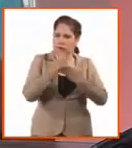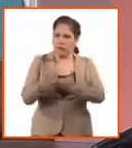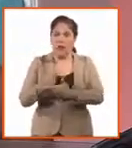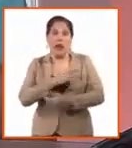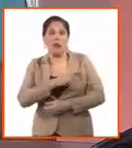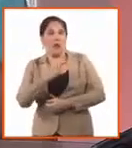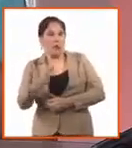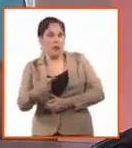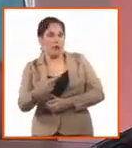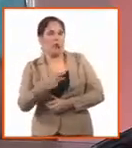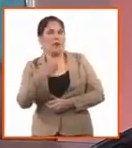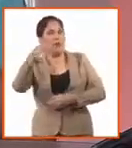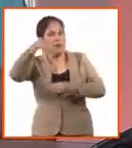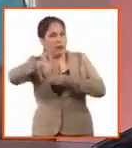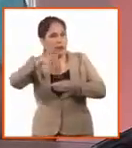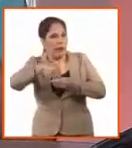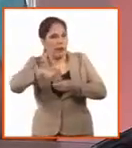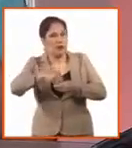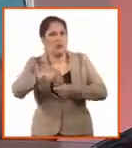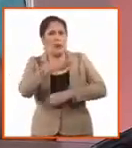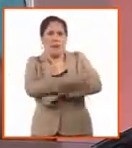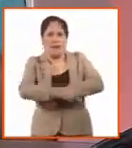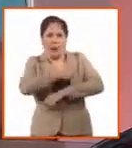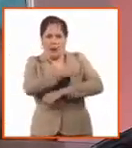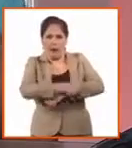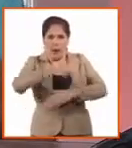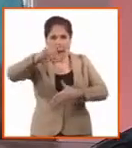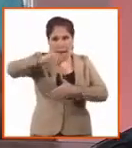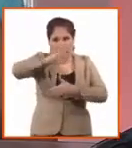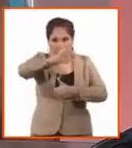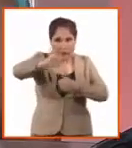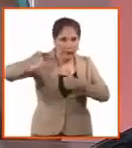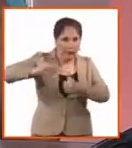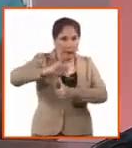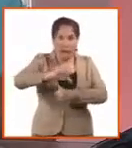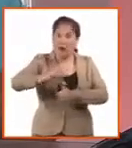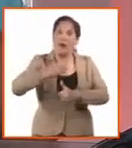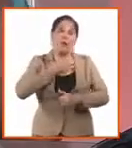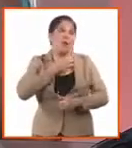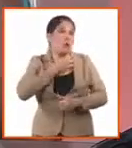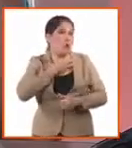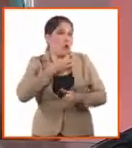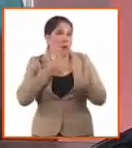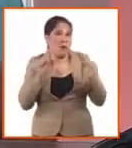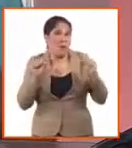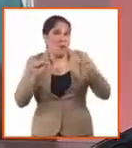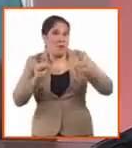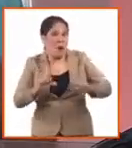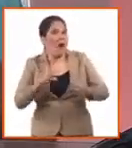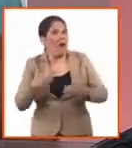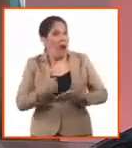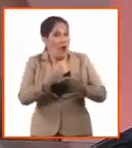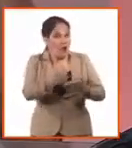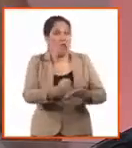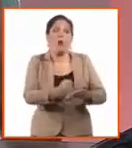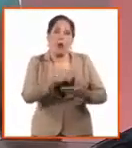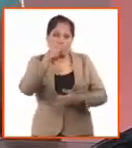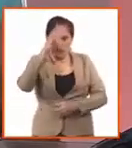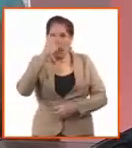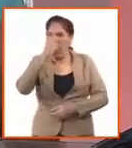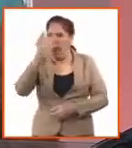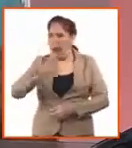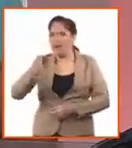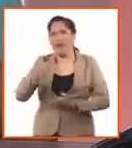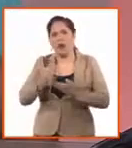la solidaridad entre los países del tercer mundo del ámbito latinoamericano del ámbito africano del